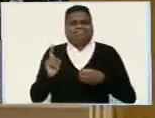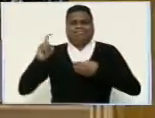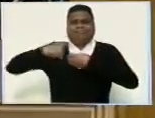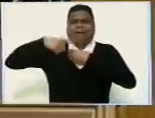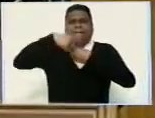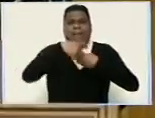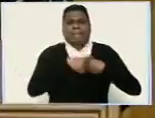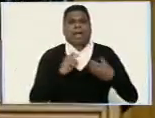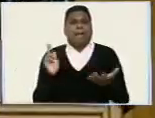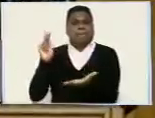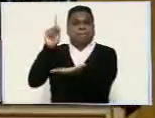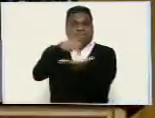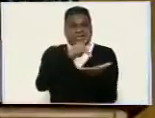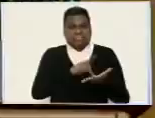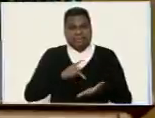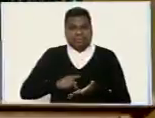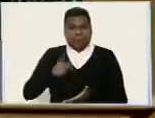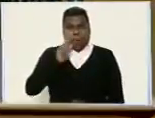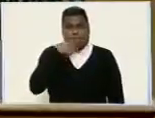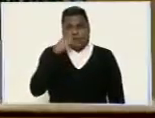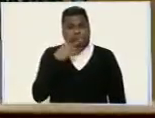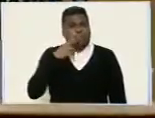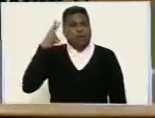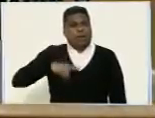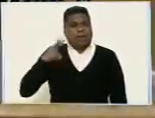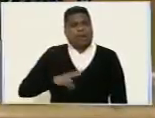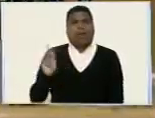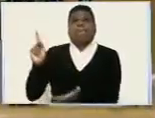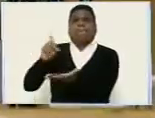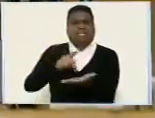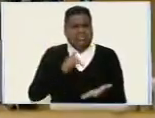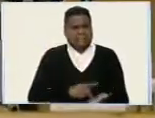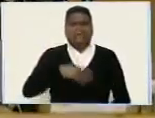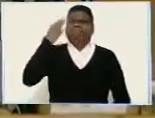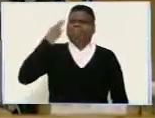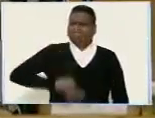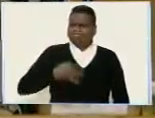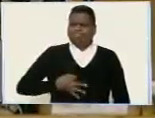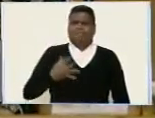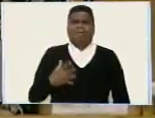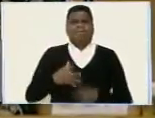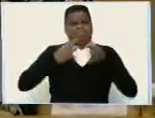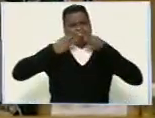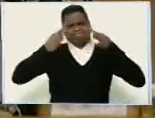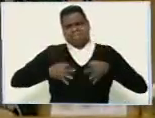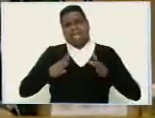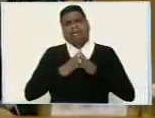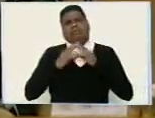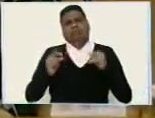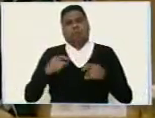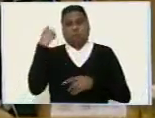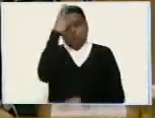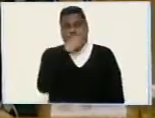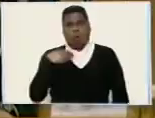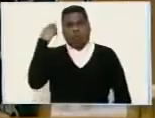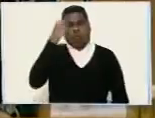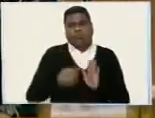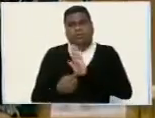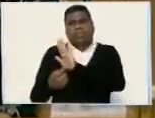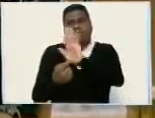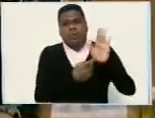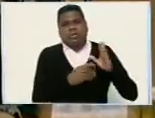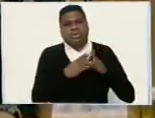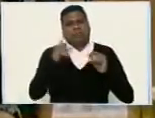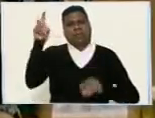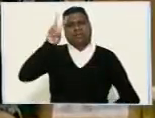respira participación política y una verdadera participación protagónica de todos estos rostros que representan a todo un